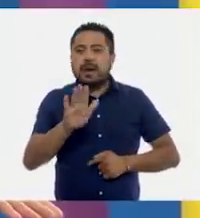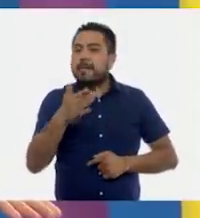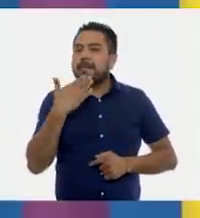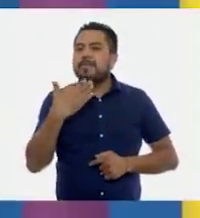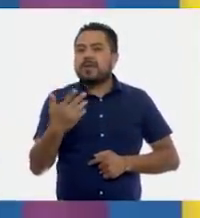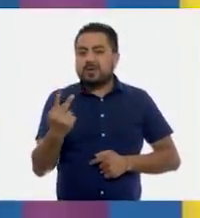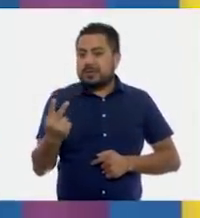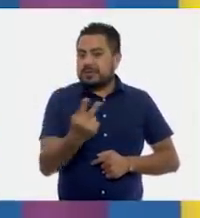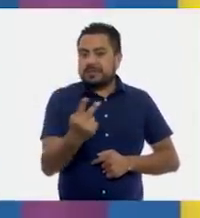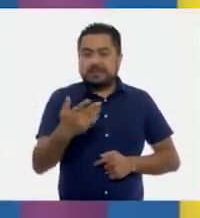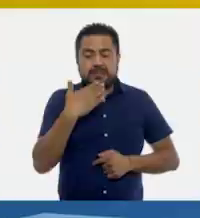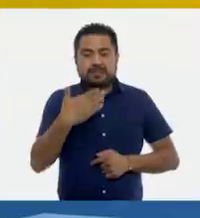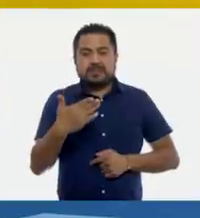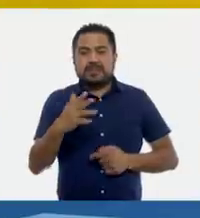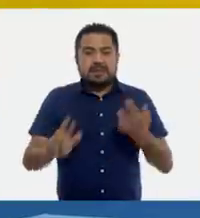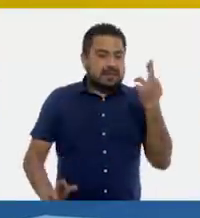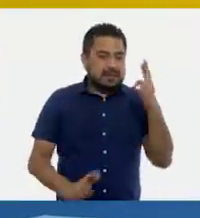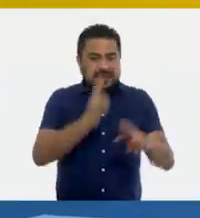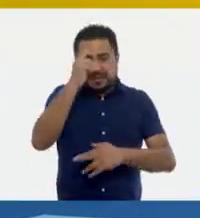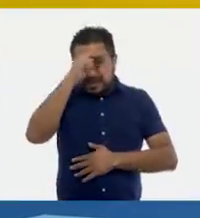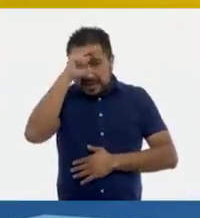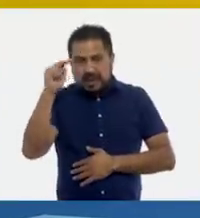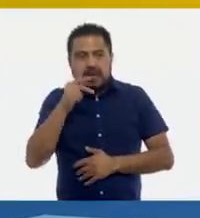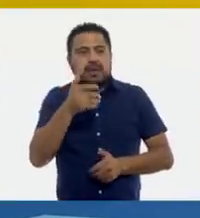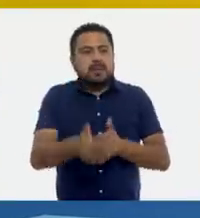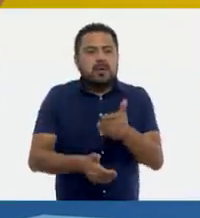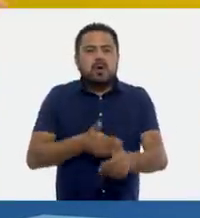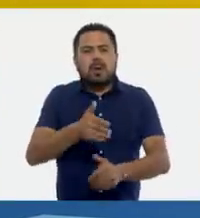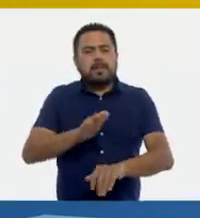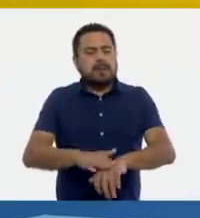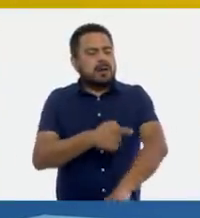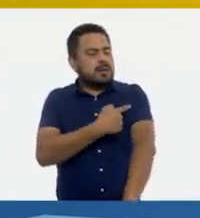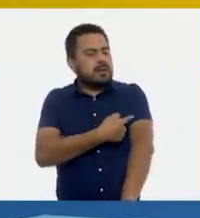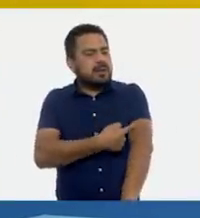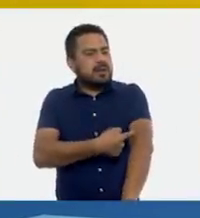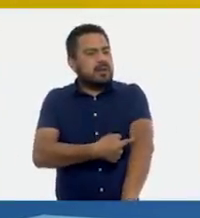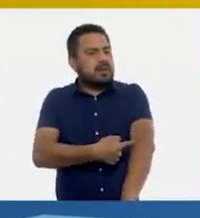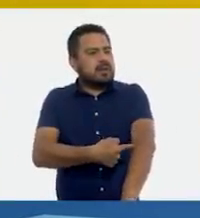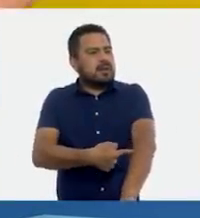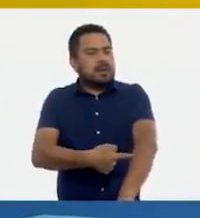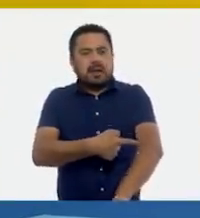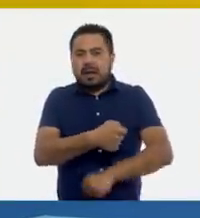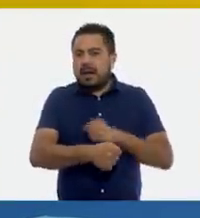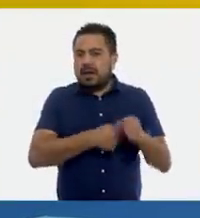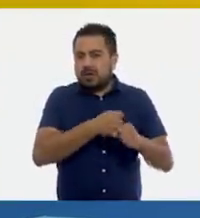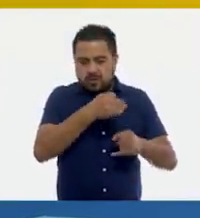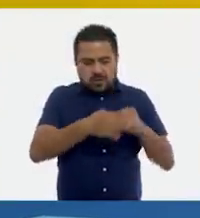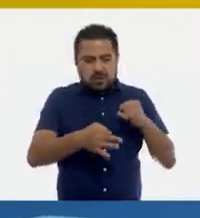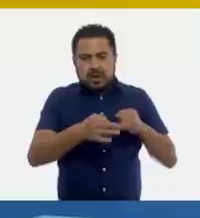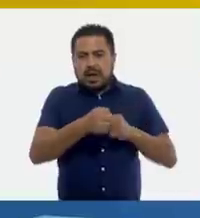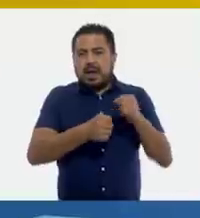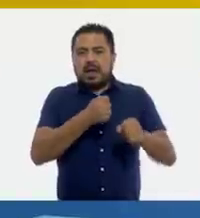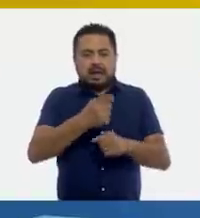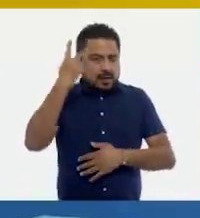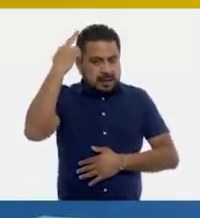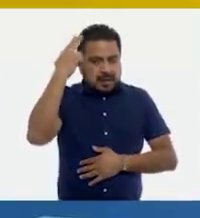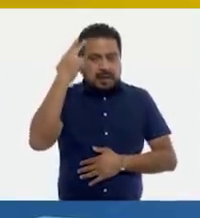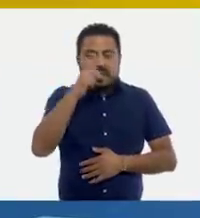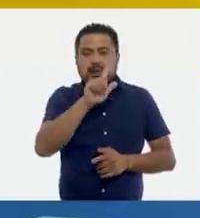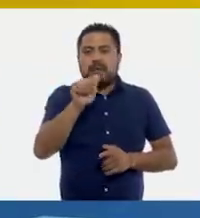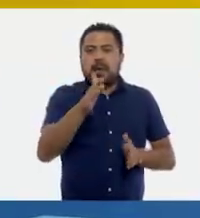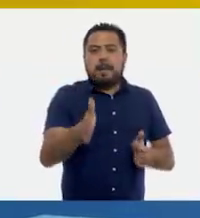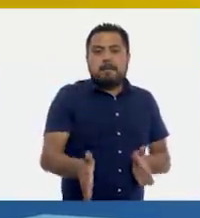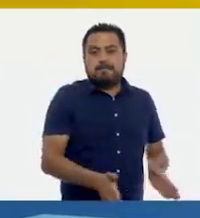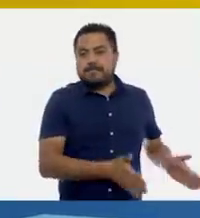los dos, ¿eh? Pues la Revolución Mexicana fue un proceso largo que ocurrió desde los últimos años del Porfiriato y que se